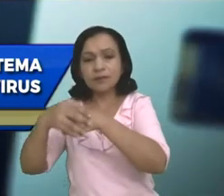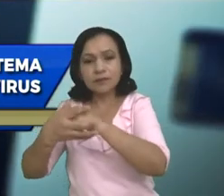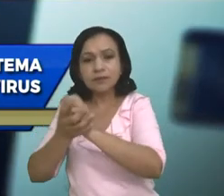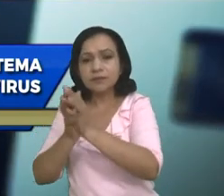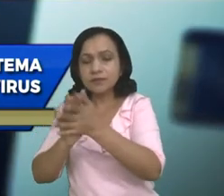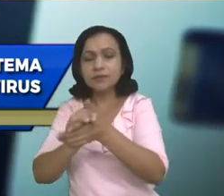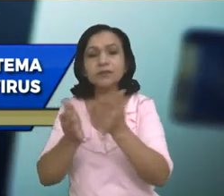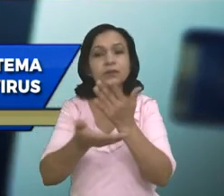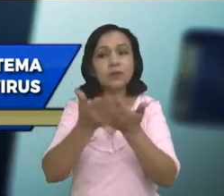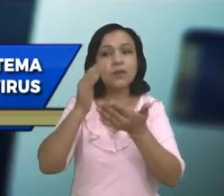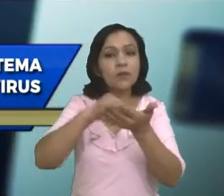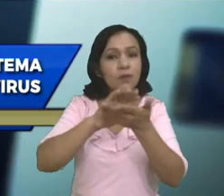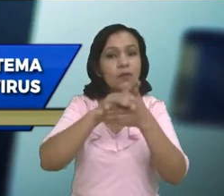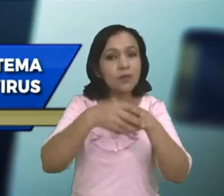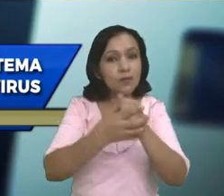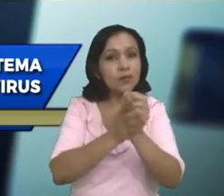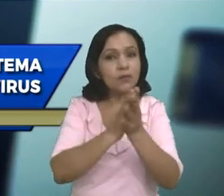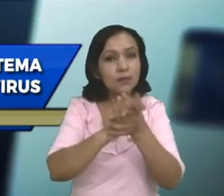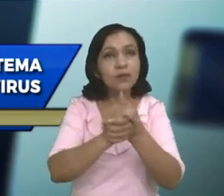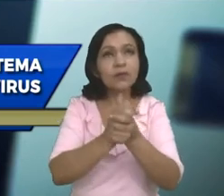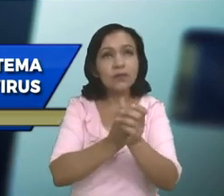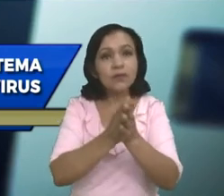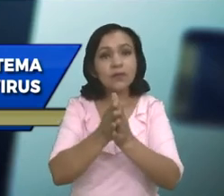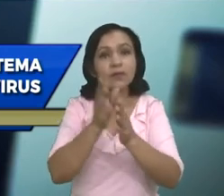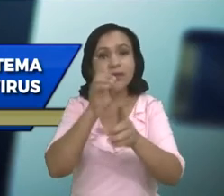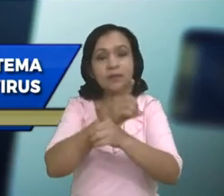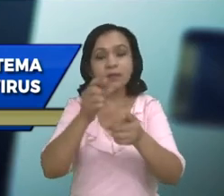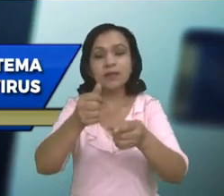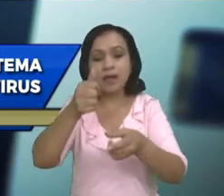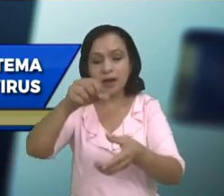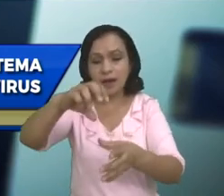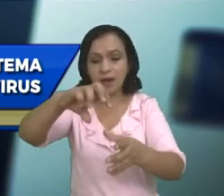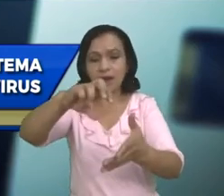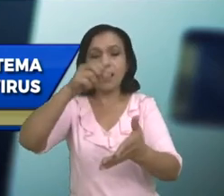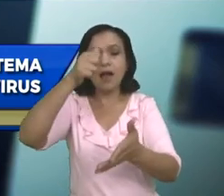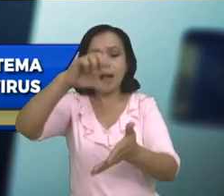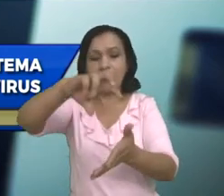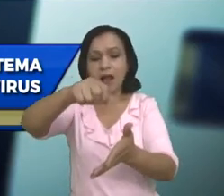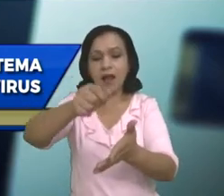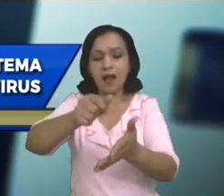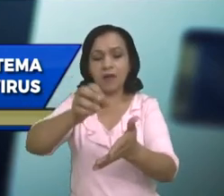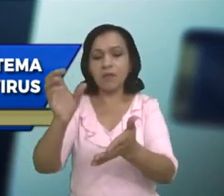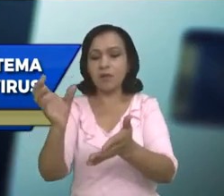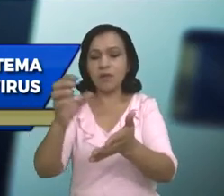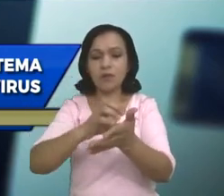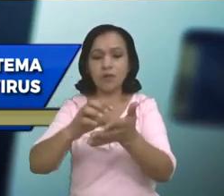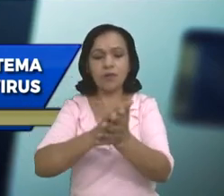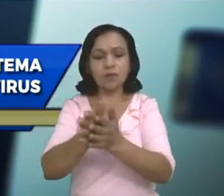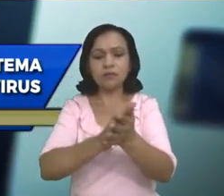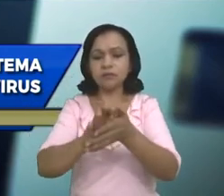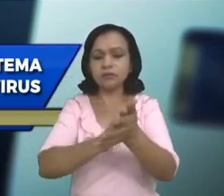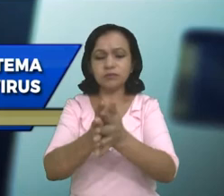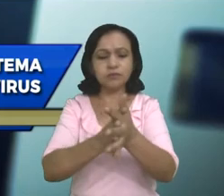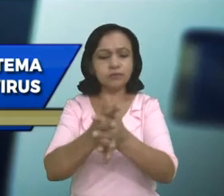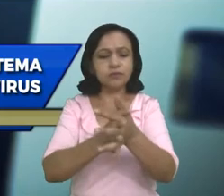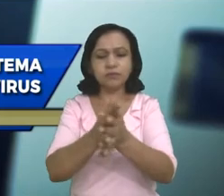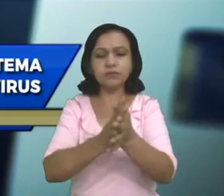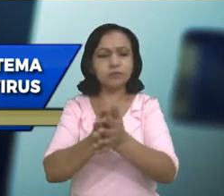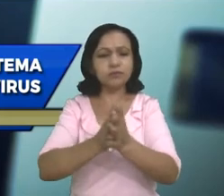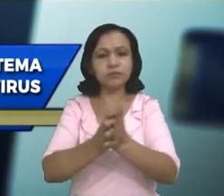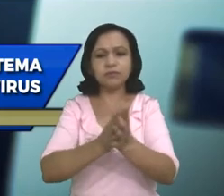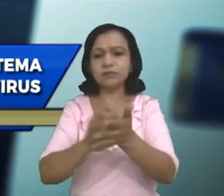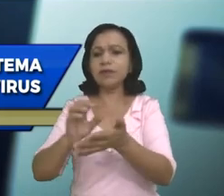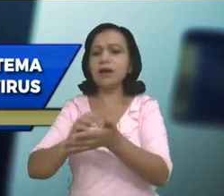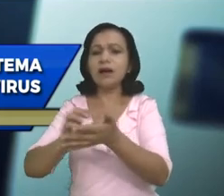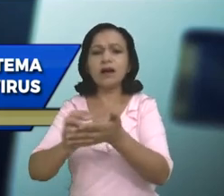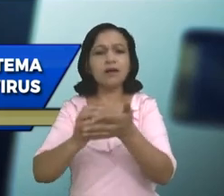frecuentemente y debe de hacerse con agua y jabón con agua jabón más que suficiente agua no tenemos en